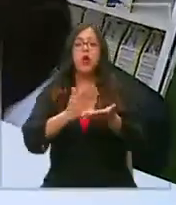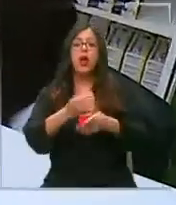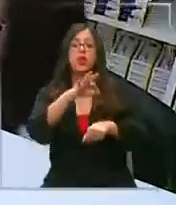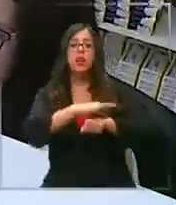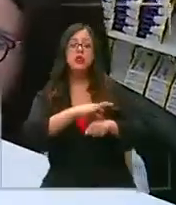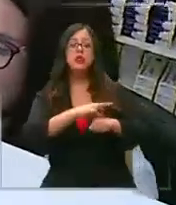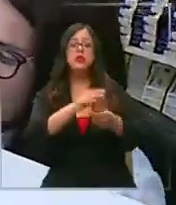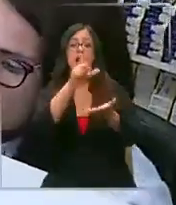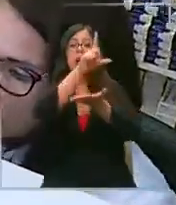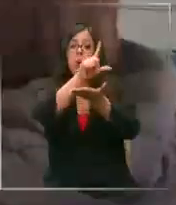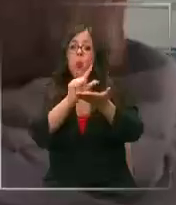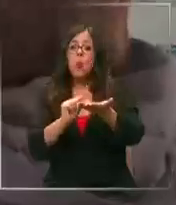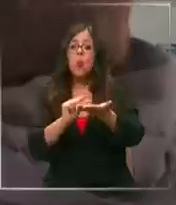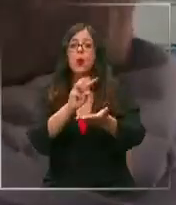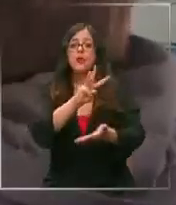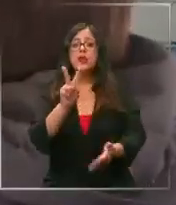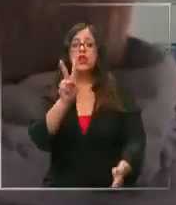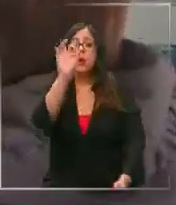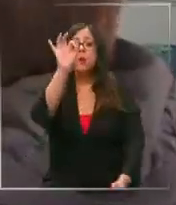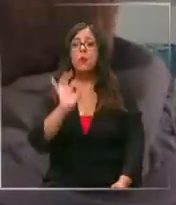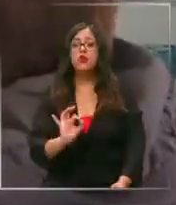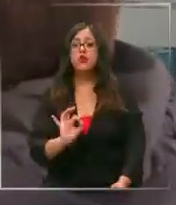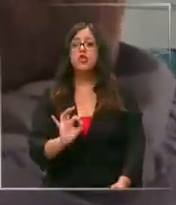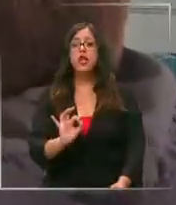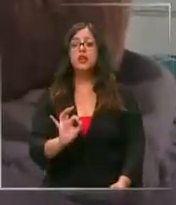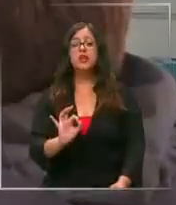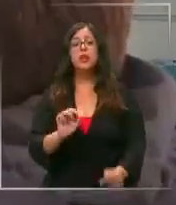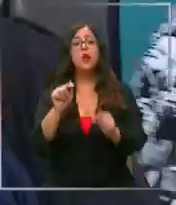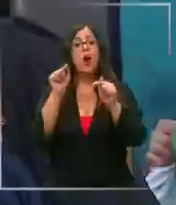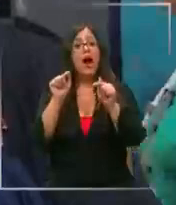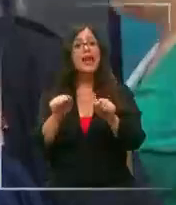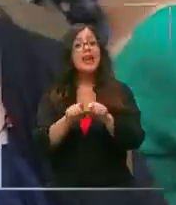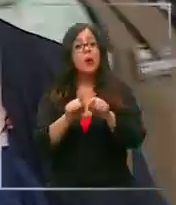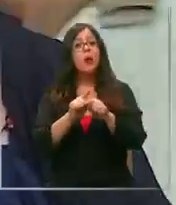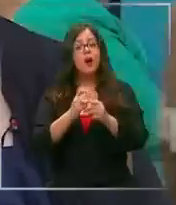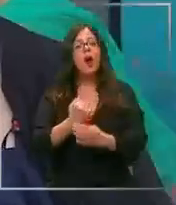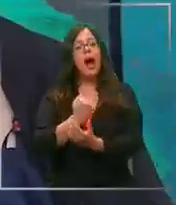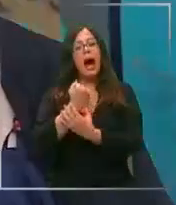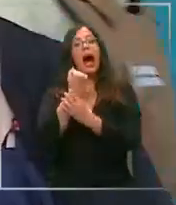rebajas podrían alcanzar un 32%, sin duda un calmante al